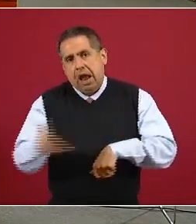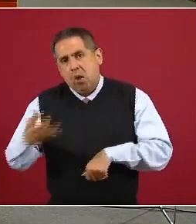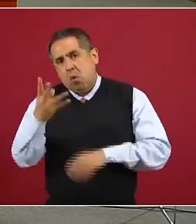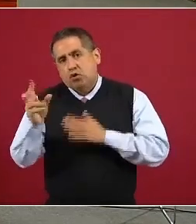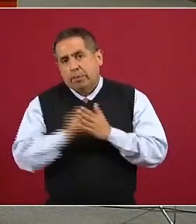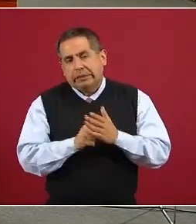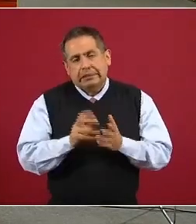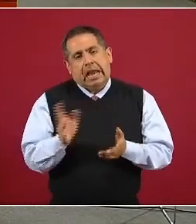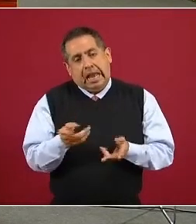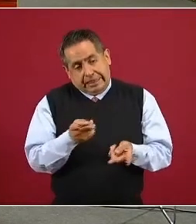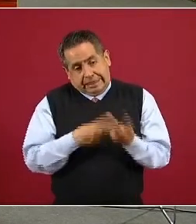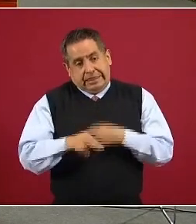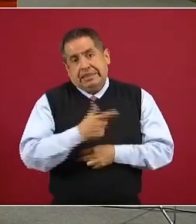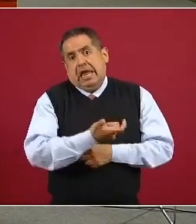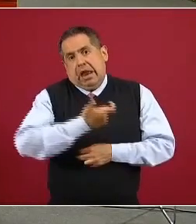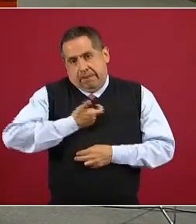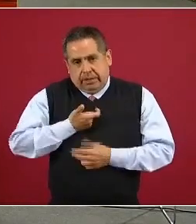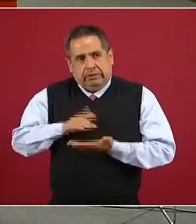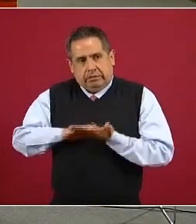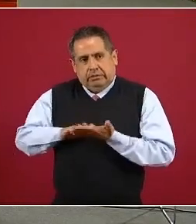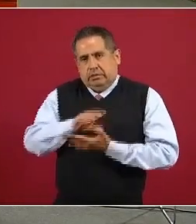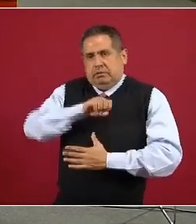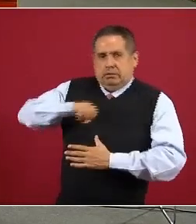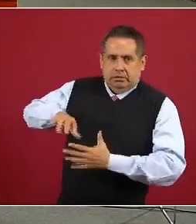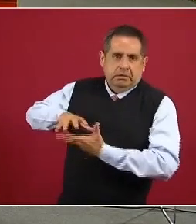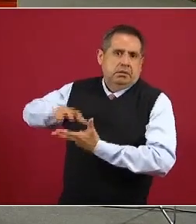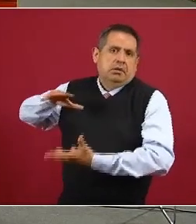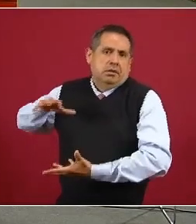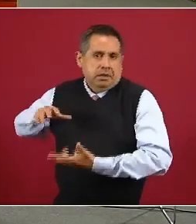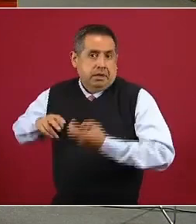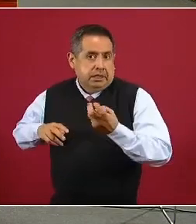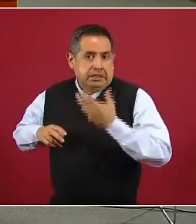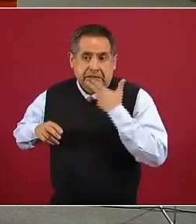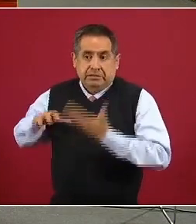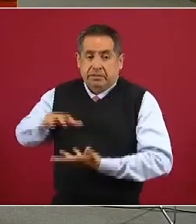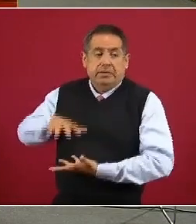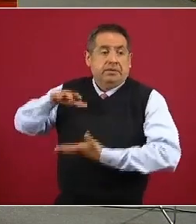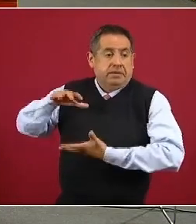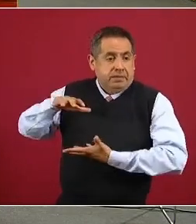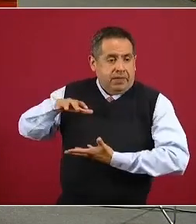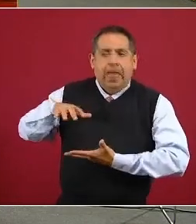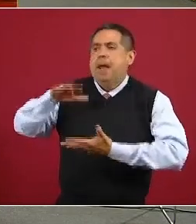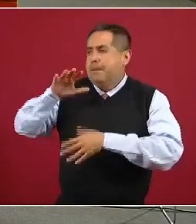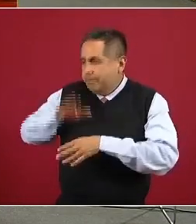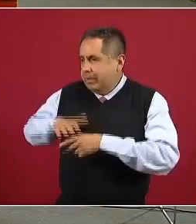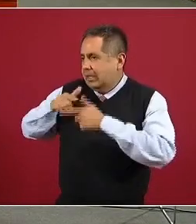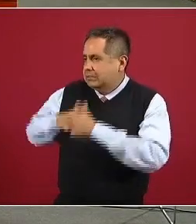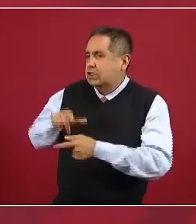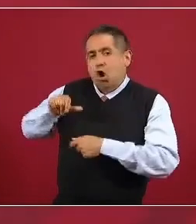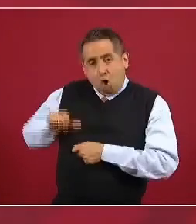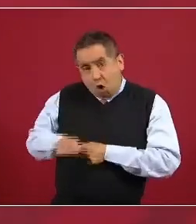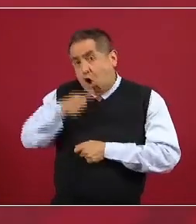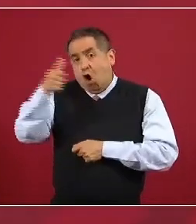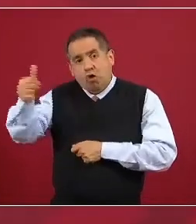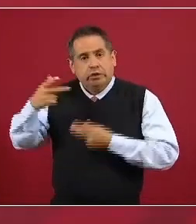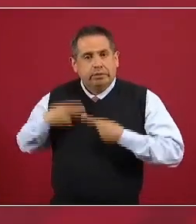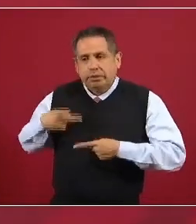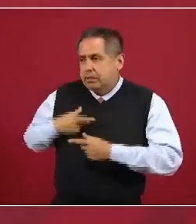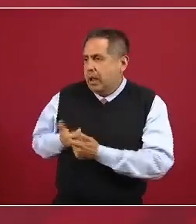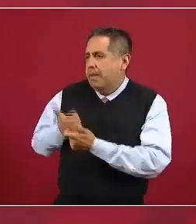este programa, y que el reembolso nos va a permitir justamente seguir apoyando